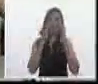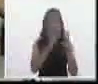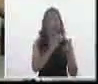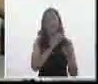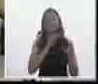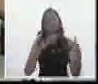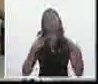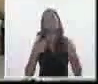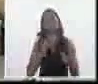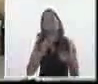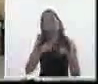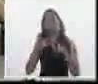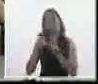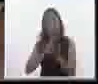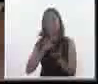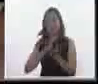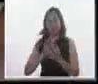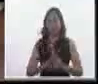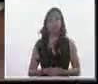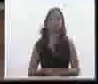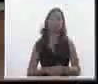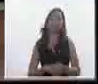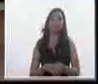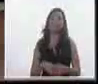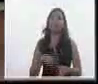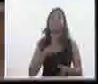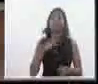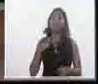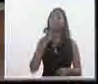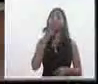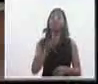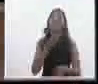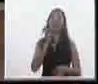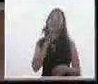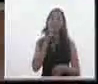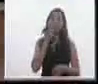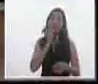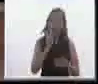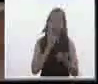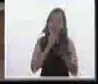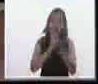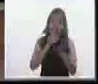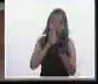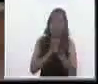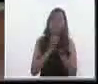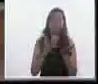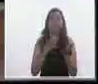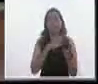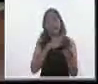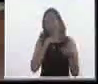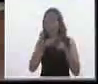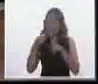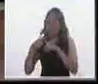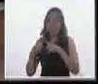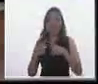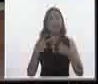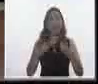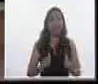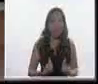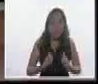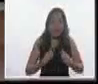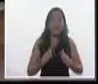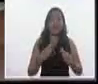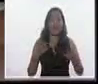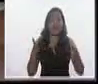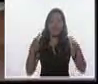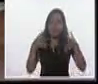alguna discapacidad s bueno eh vemos que la discapacidad atraviesa distintas esferas no de la vida social